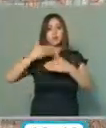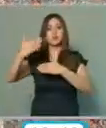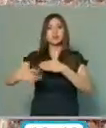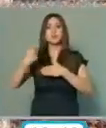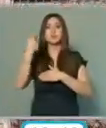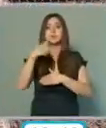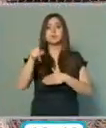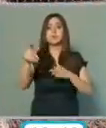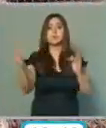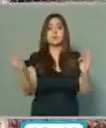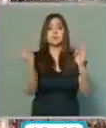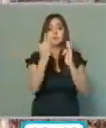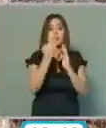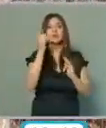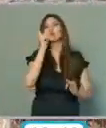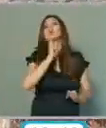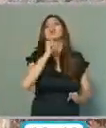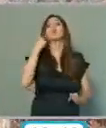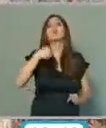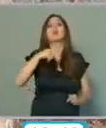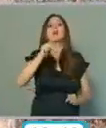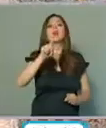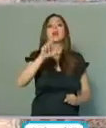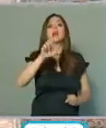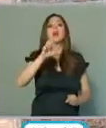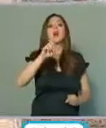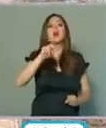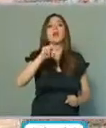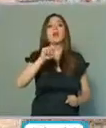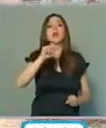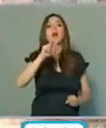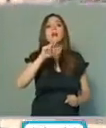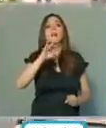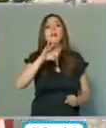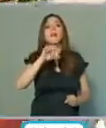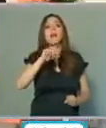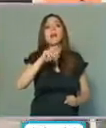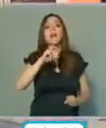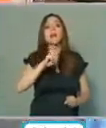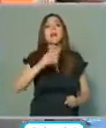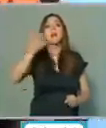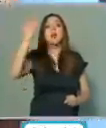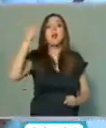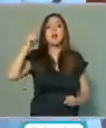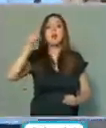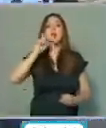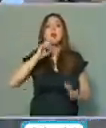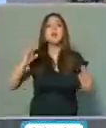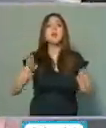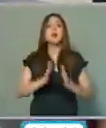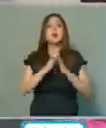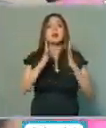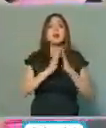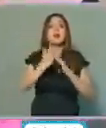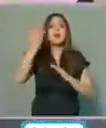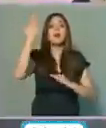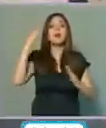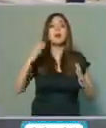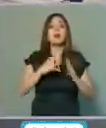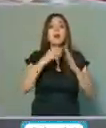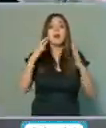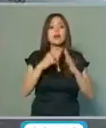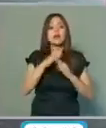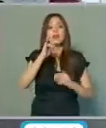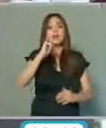que es la Casa de Leona Vicario, una de las participantes de la guerra de insurgencia al lado de, por supuesto, de doña